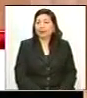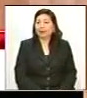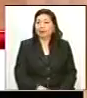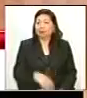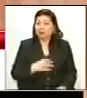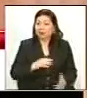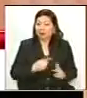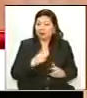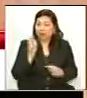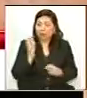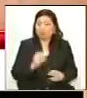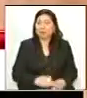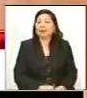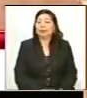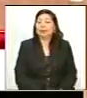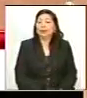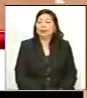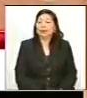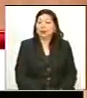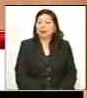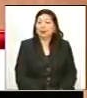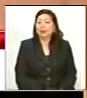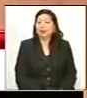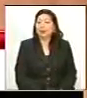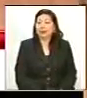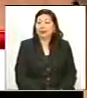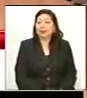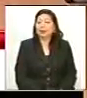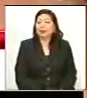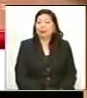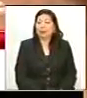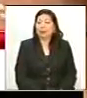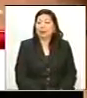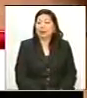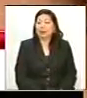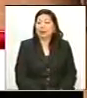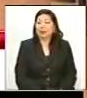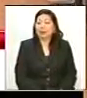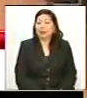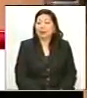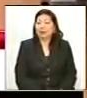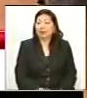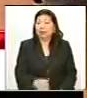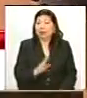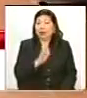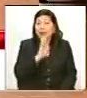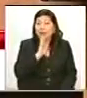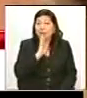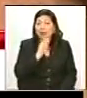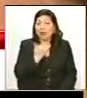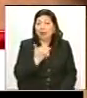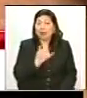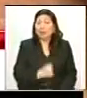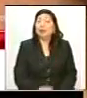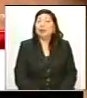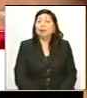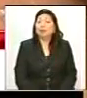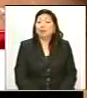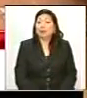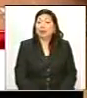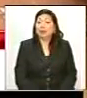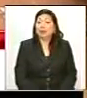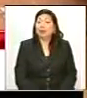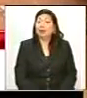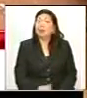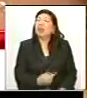pueda iniciar su exposición al Contralor. Gracias, Presidenta. Es referido al tema que había comentado el Contralor.